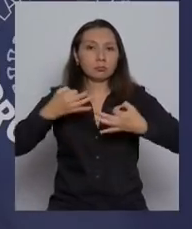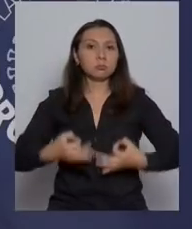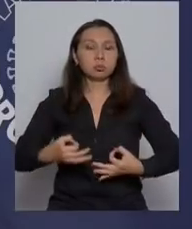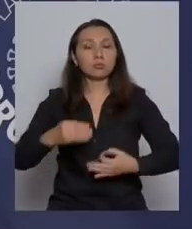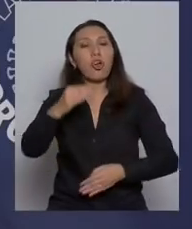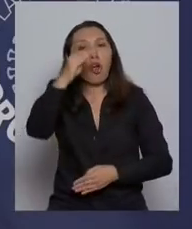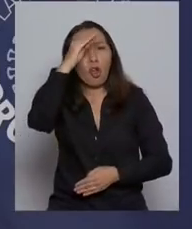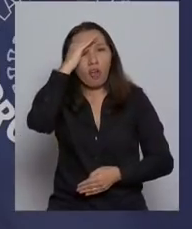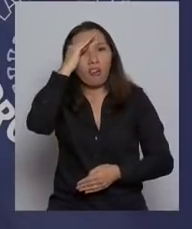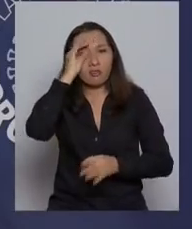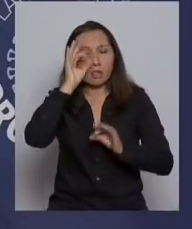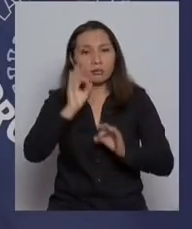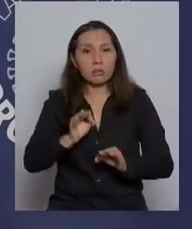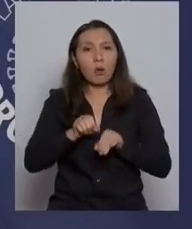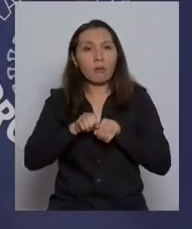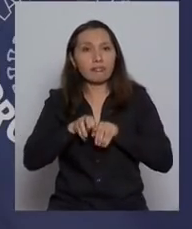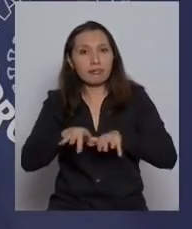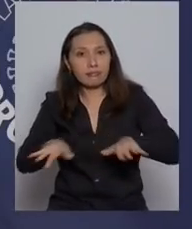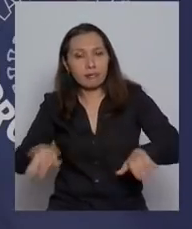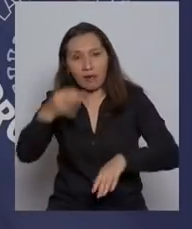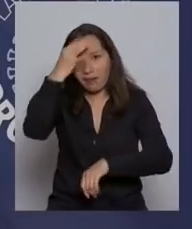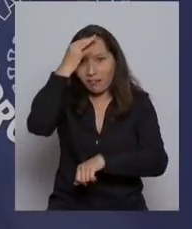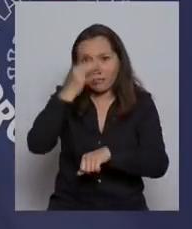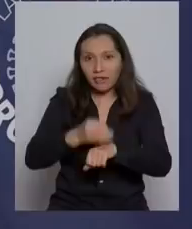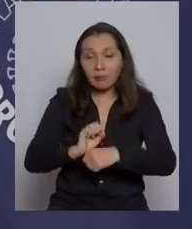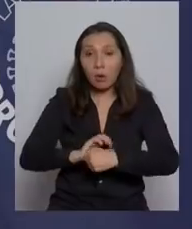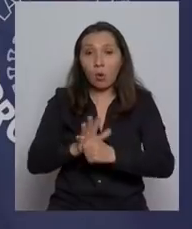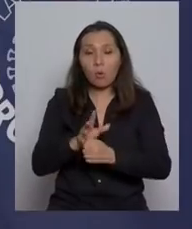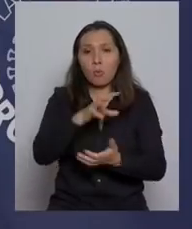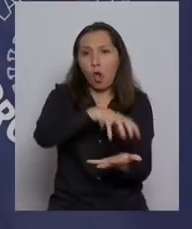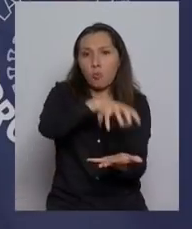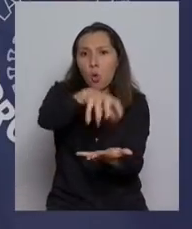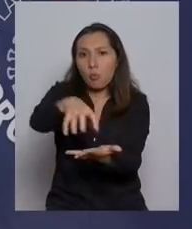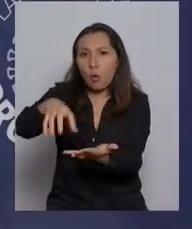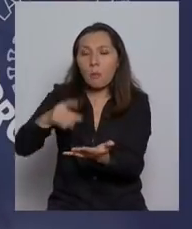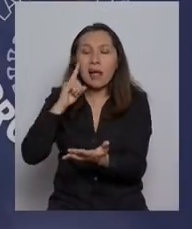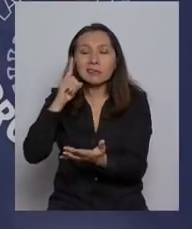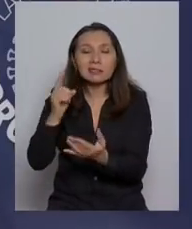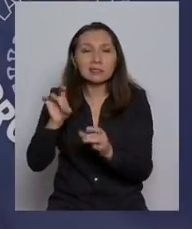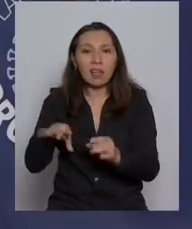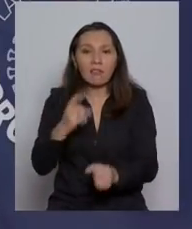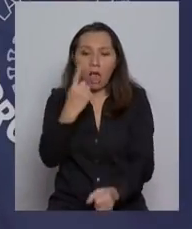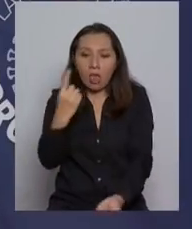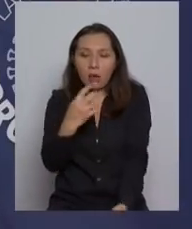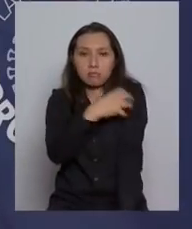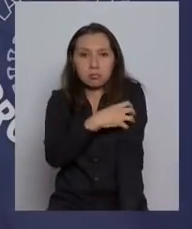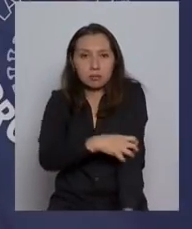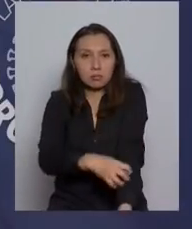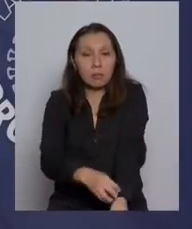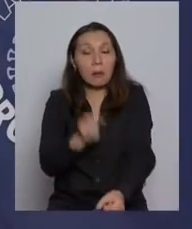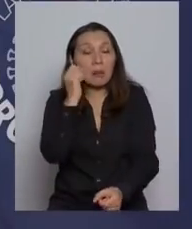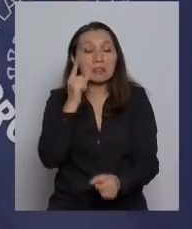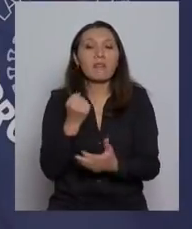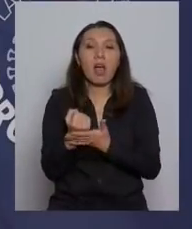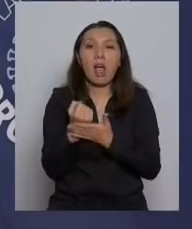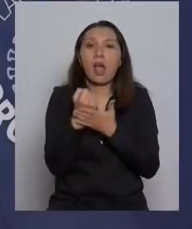muy confiable del brote de esta epidemia, comuna por comuna, región por región, ir en